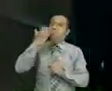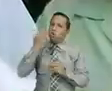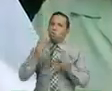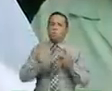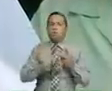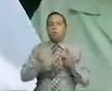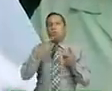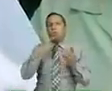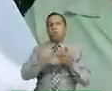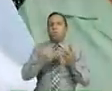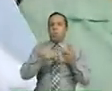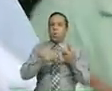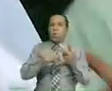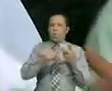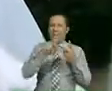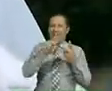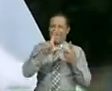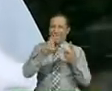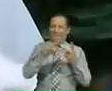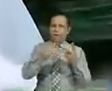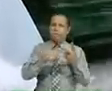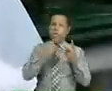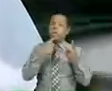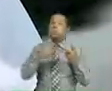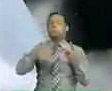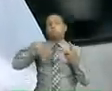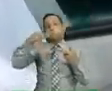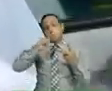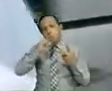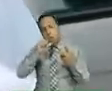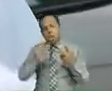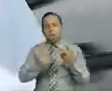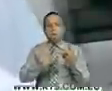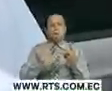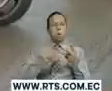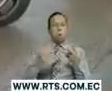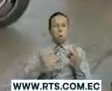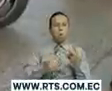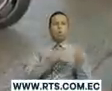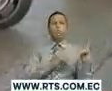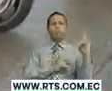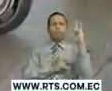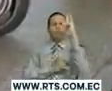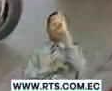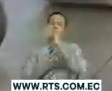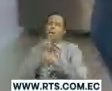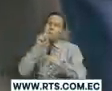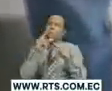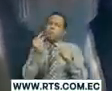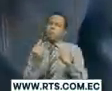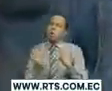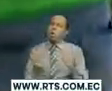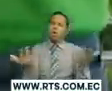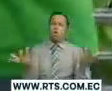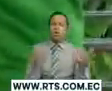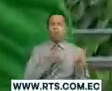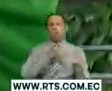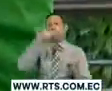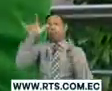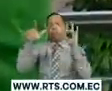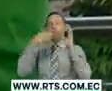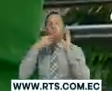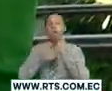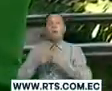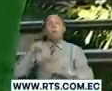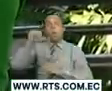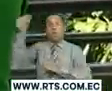hoy día está saliendo un vuelo que llegó ayer de noche. Está saliendo un vuelo humanitario. Los primeros vuelos en aterrizar en Guayaquil serán los de